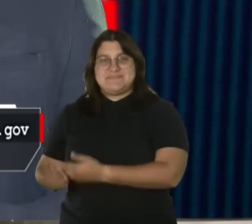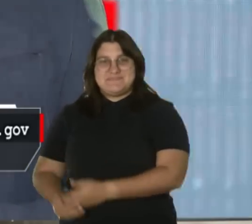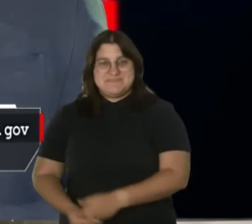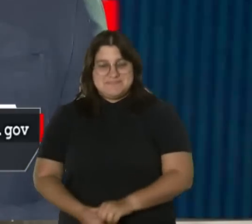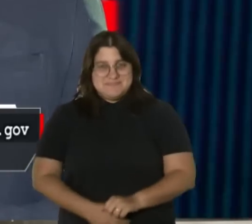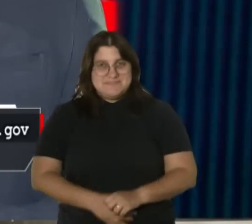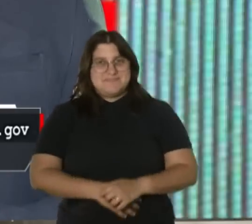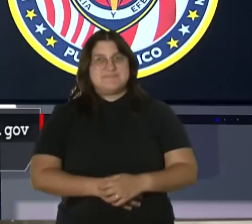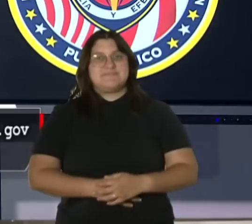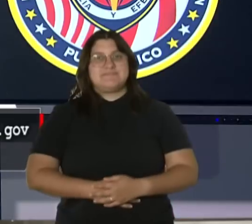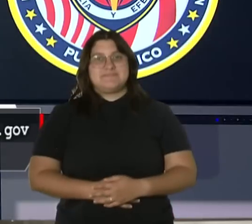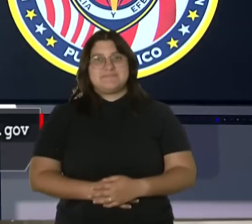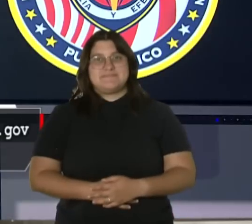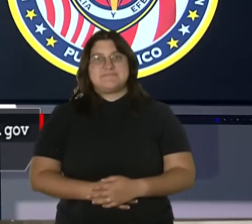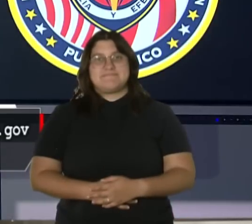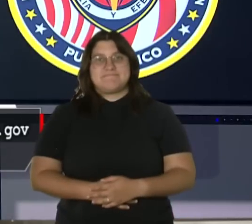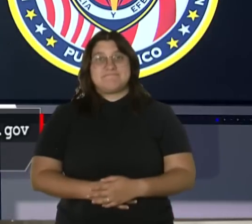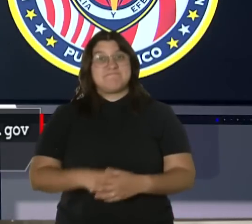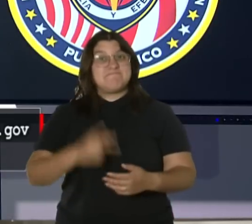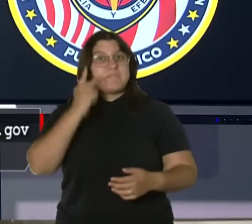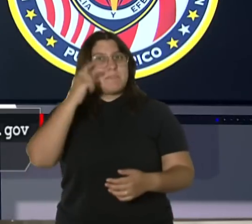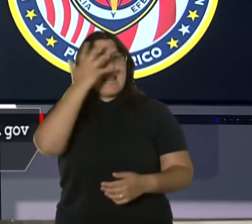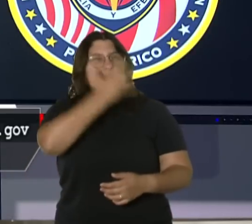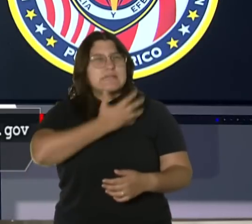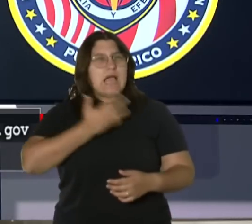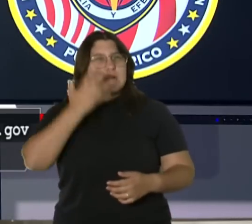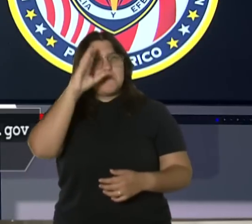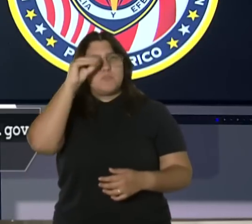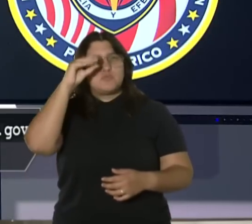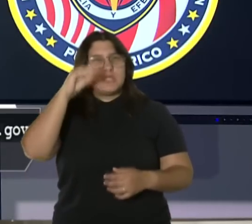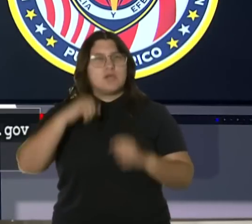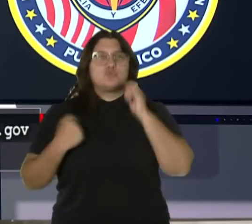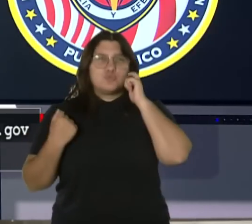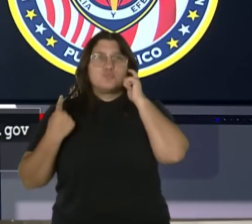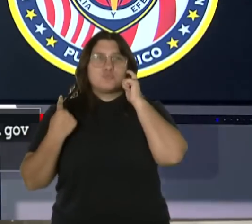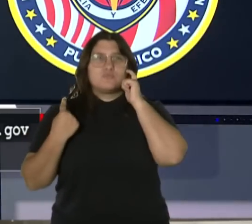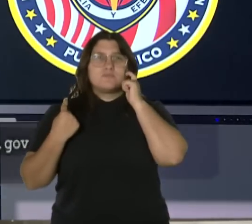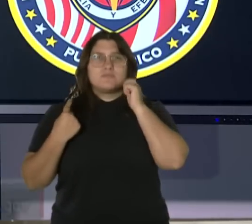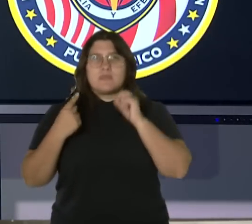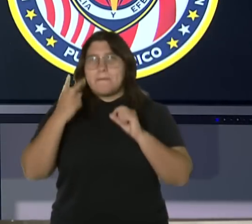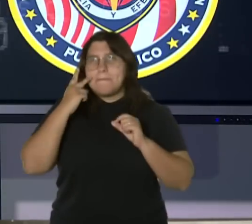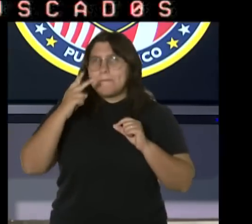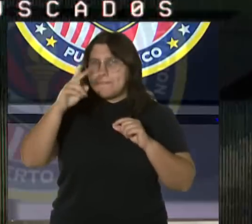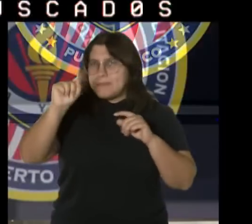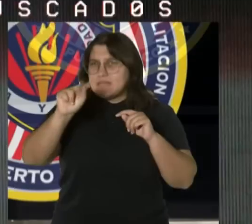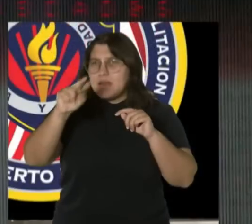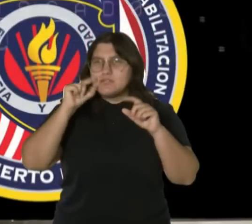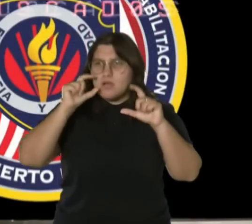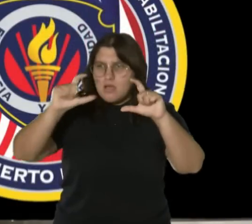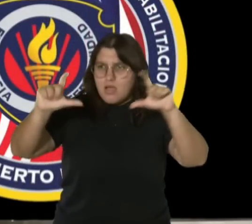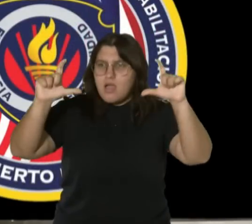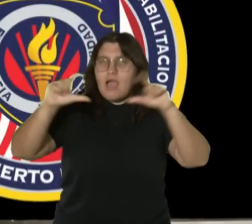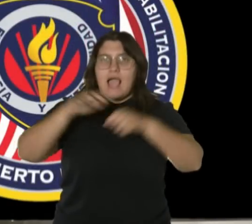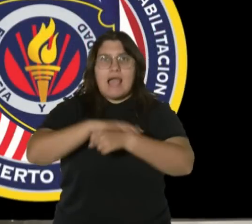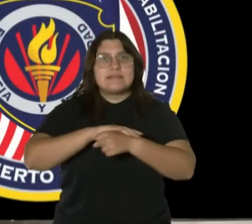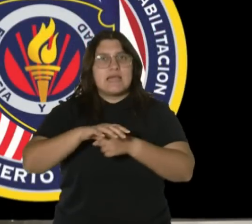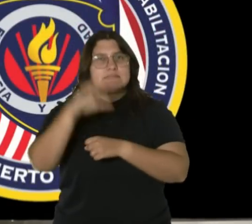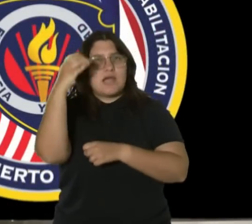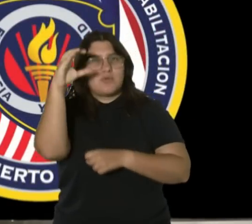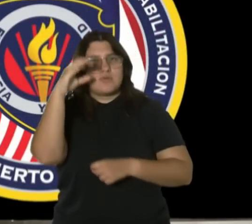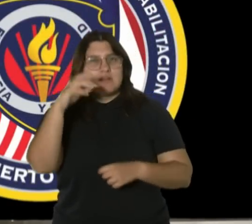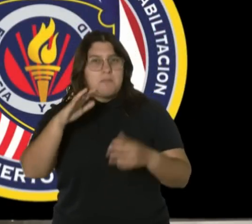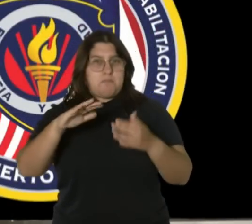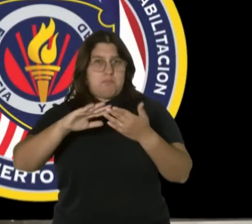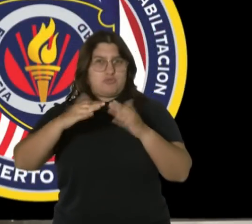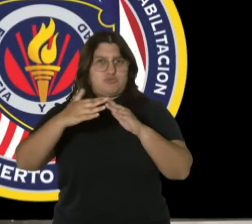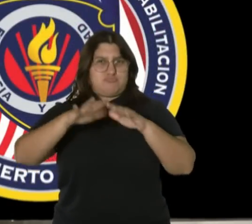gob vean el rostro bien de este muchacho véanlo bien allá en sus casas allá en el área de Carolina bueno todo Puerto